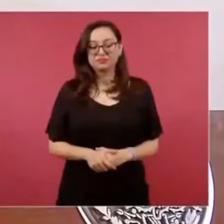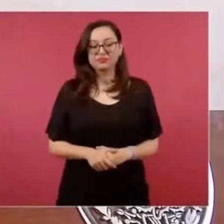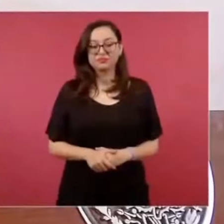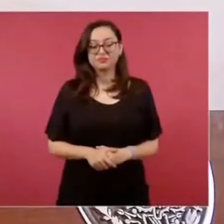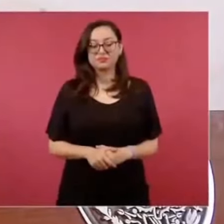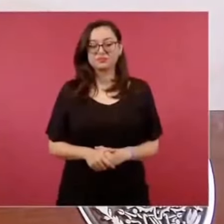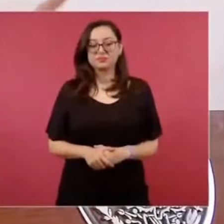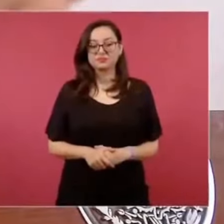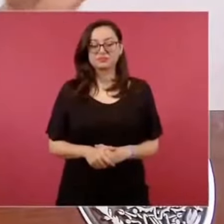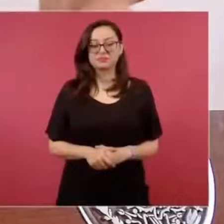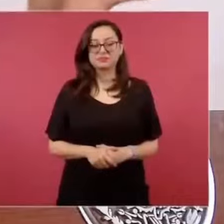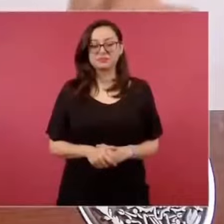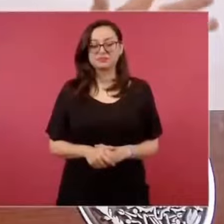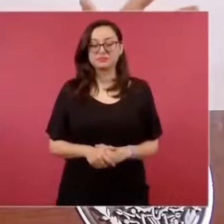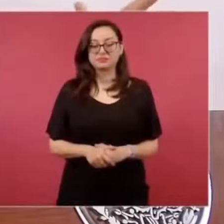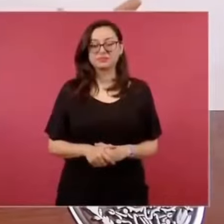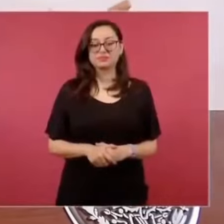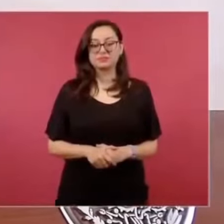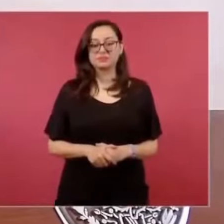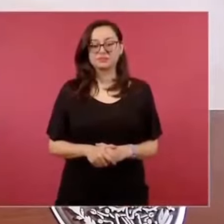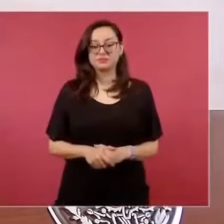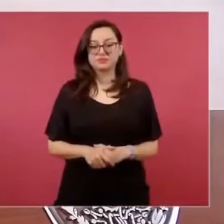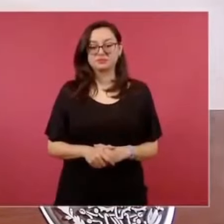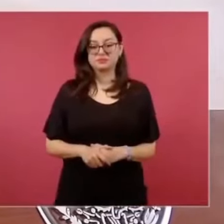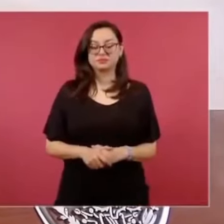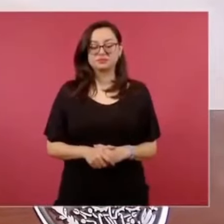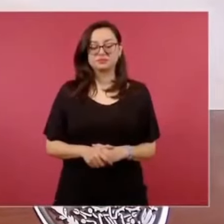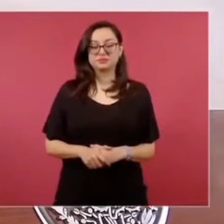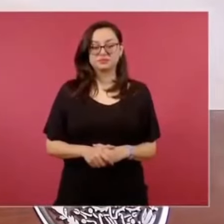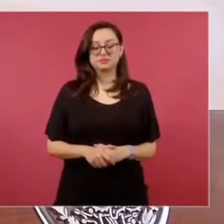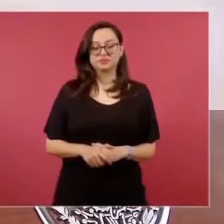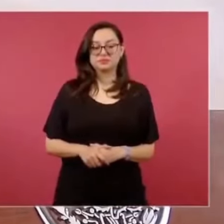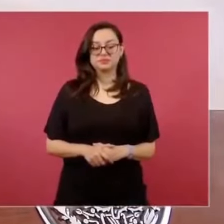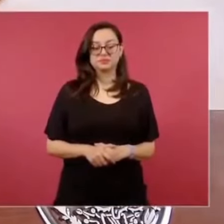Bueno, no es un fenómeno